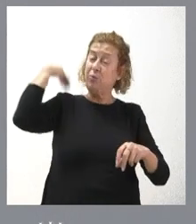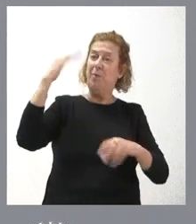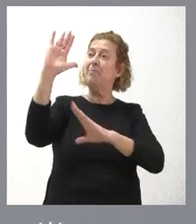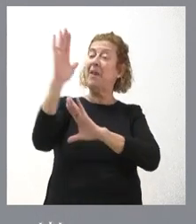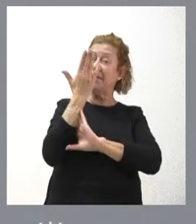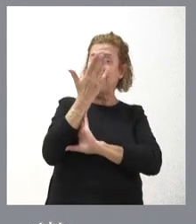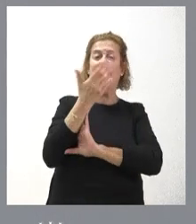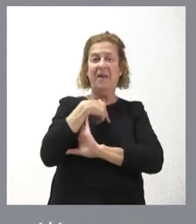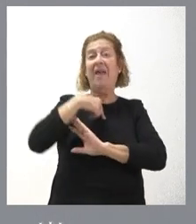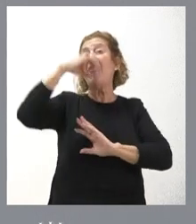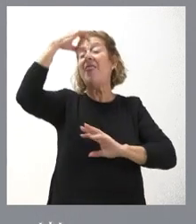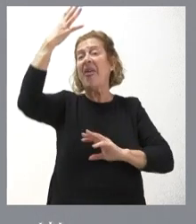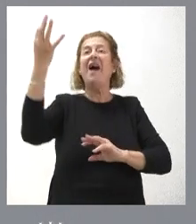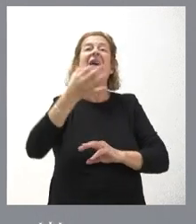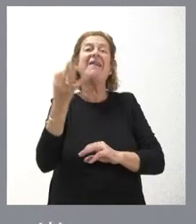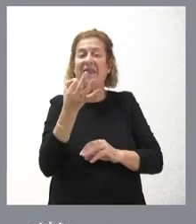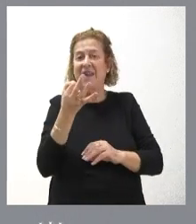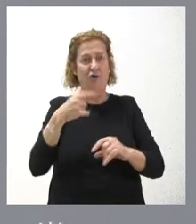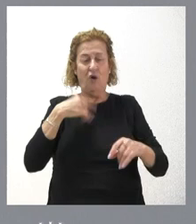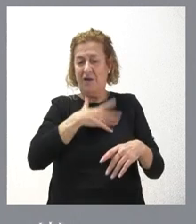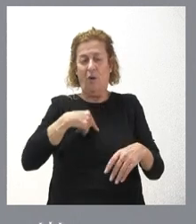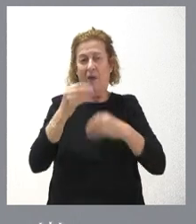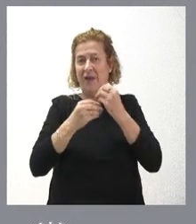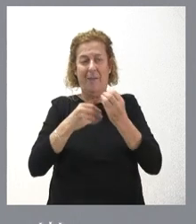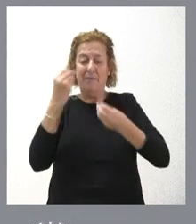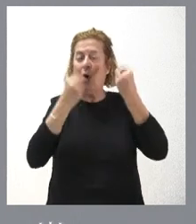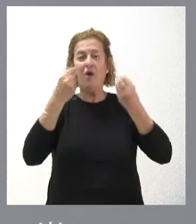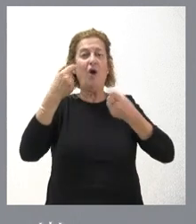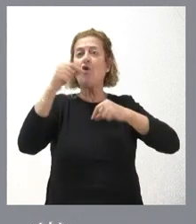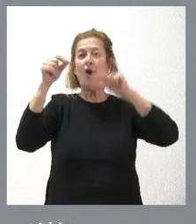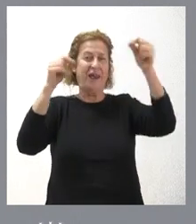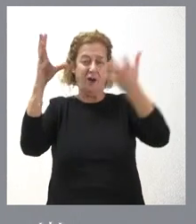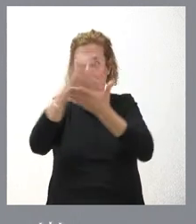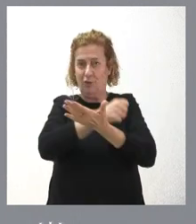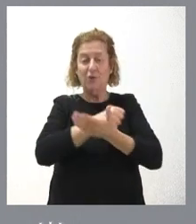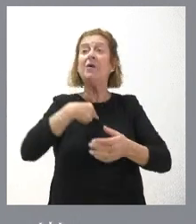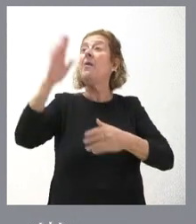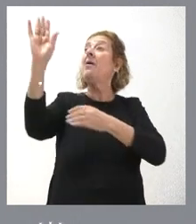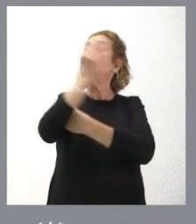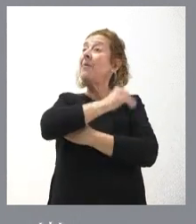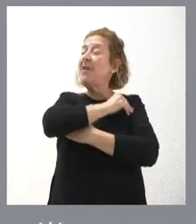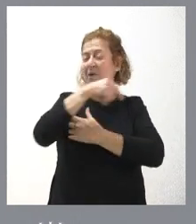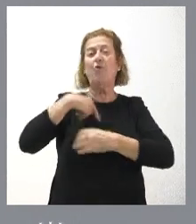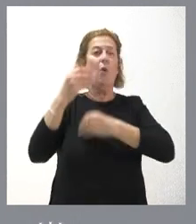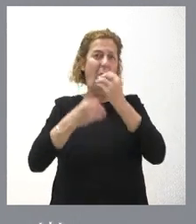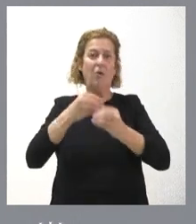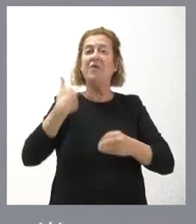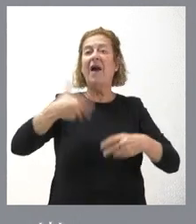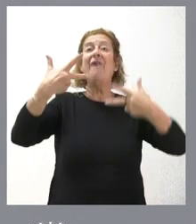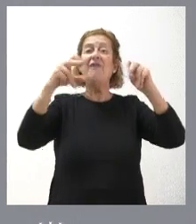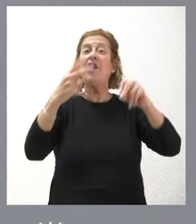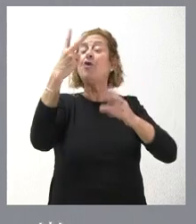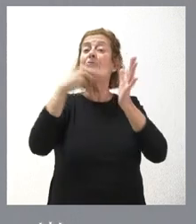idea lógicamente es venir lasas a mejorar y a corregir y en la medida en que se nos ha planteado eso es lo que hemos hecho y hemos finalizado el año 2023 habiendo